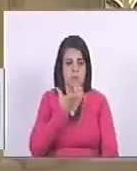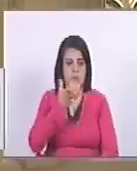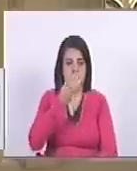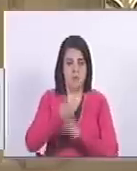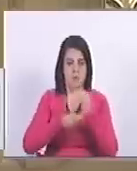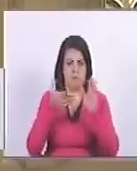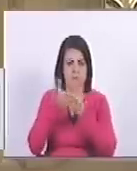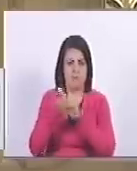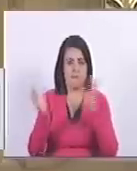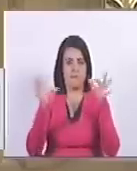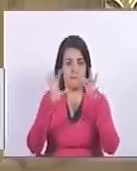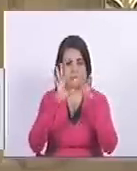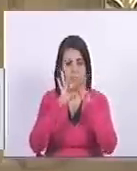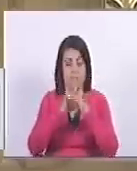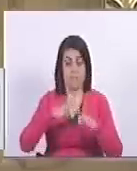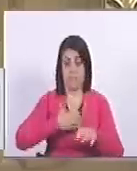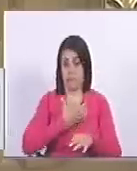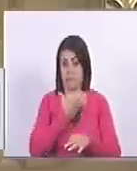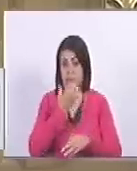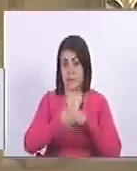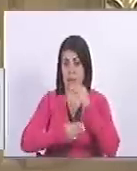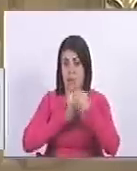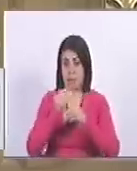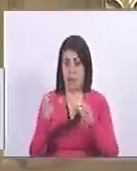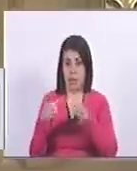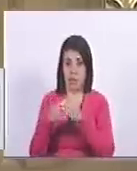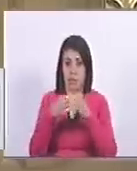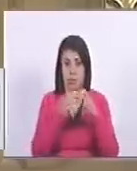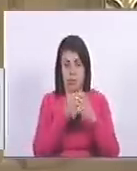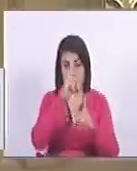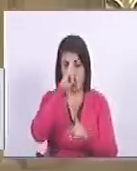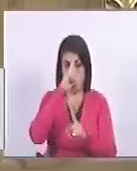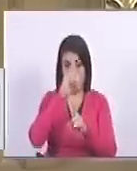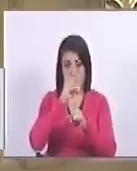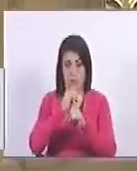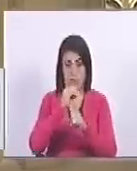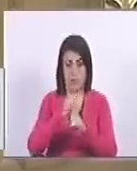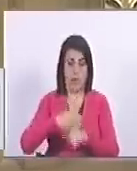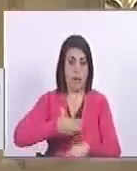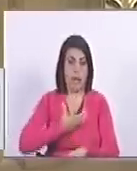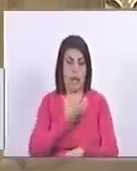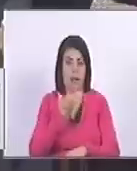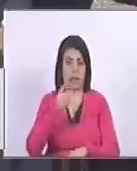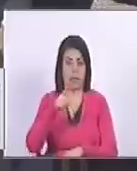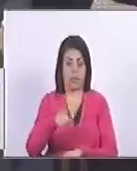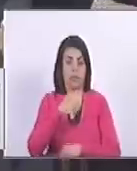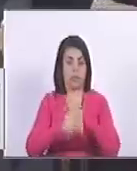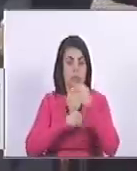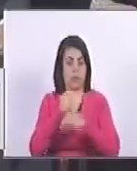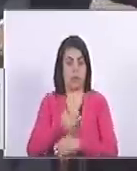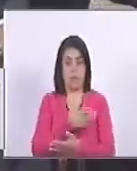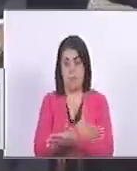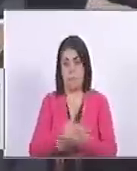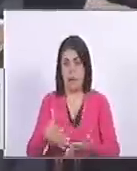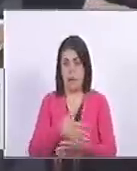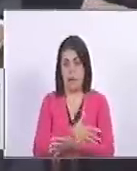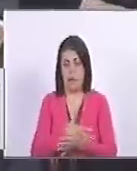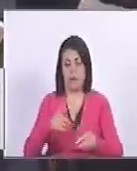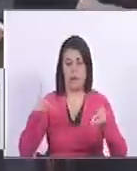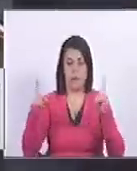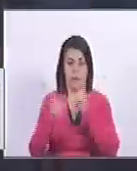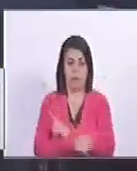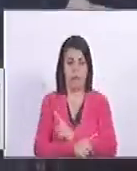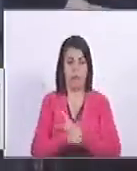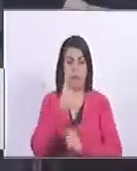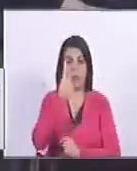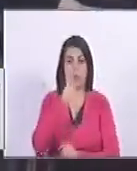canto coral une, el canto coral hace equipo, nos da objetivos, El canto coral hace que millones nos convirtamos